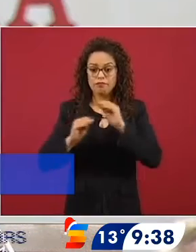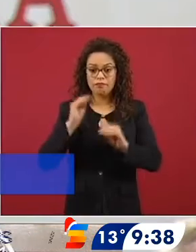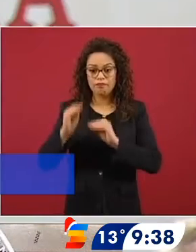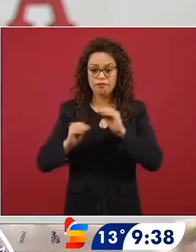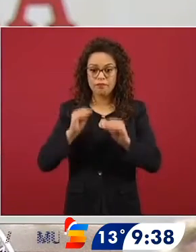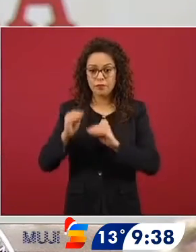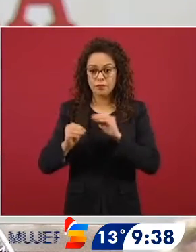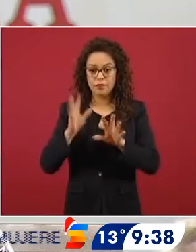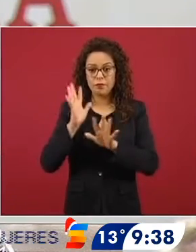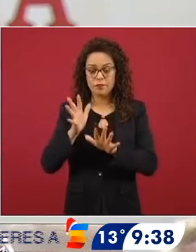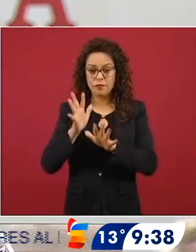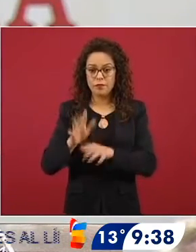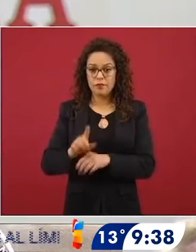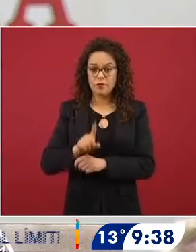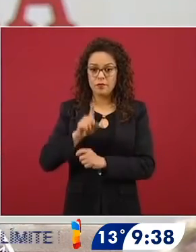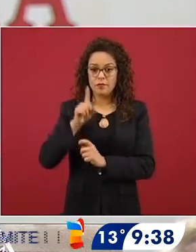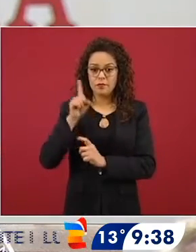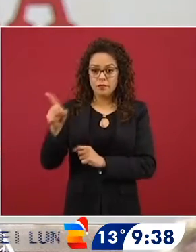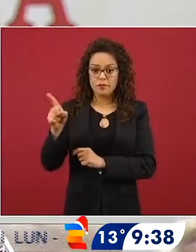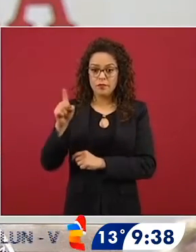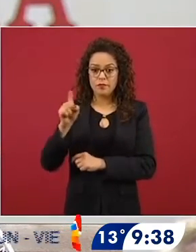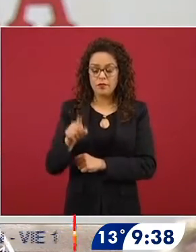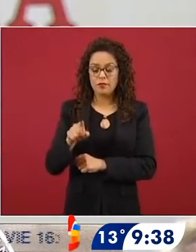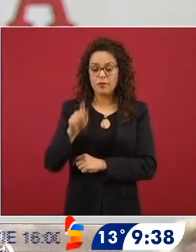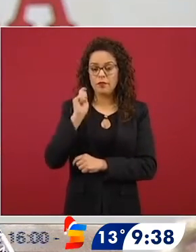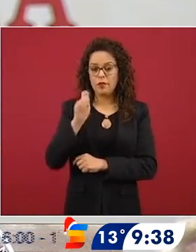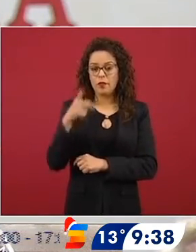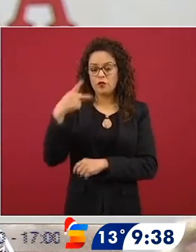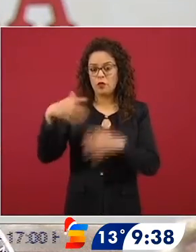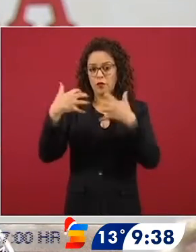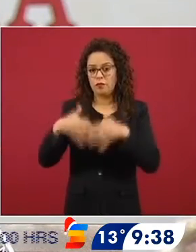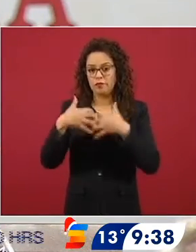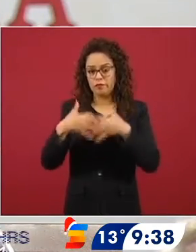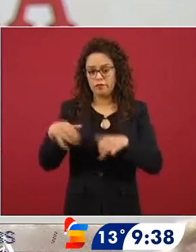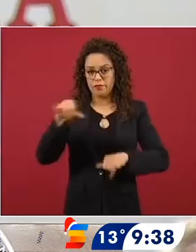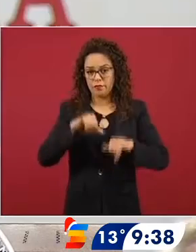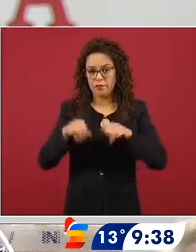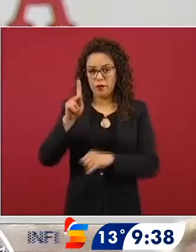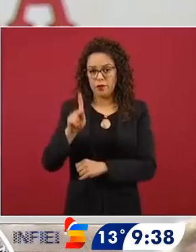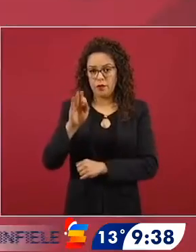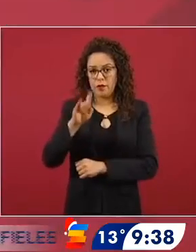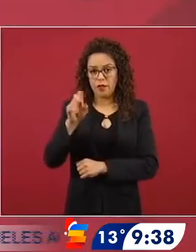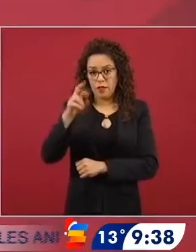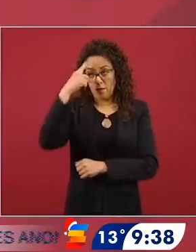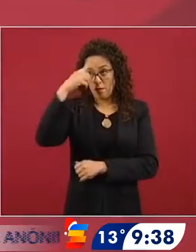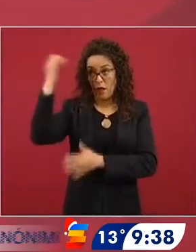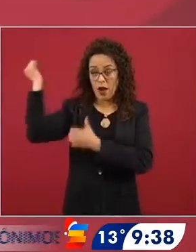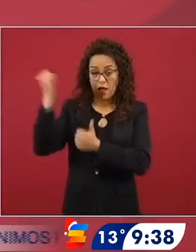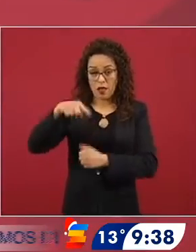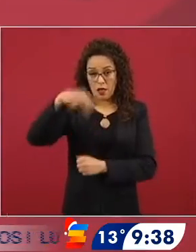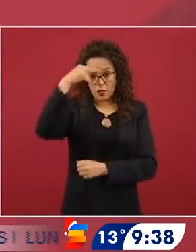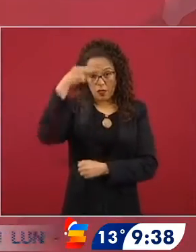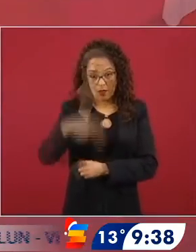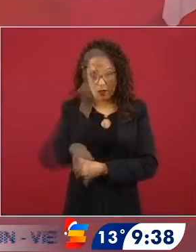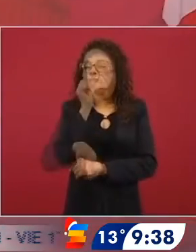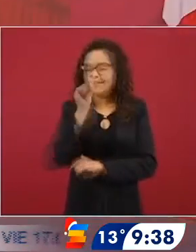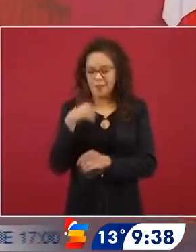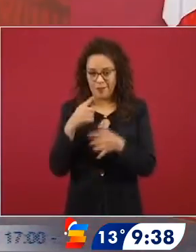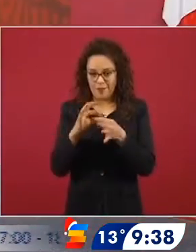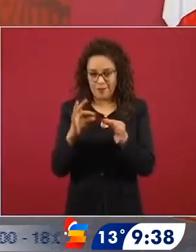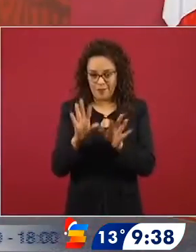recogió en la planta en mexicana el fasher este primer envío méxico llegamos tiempo